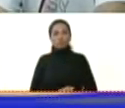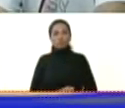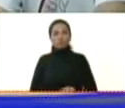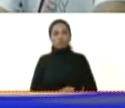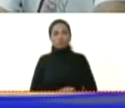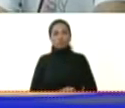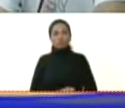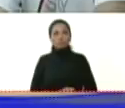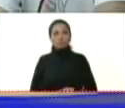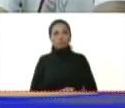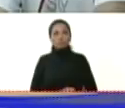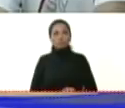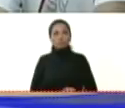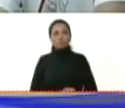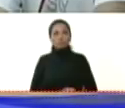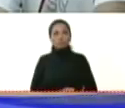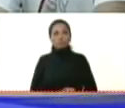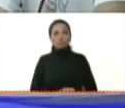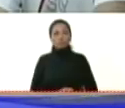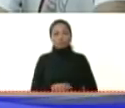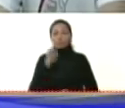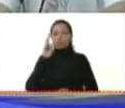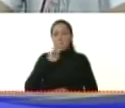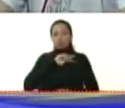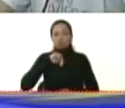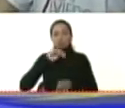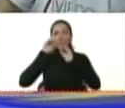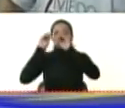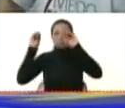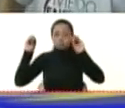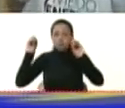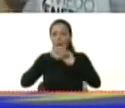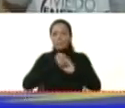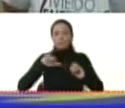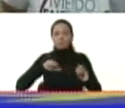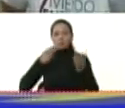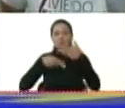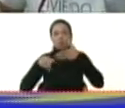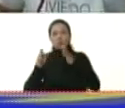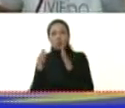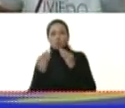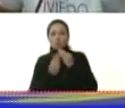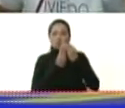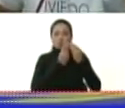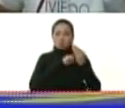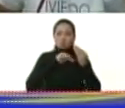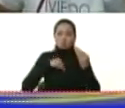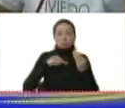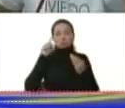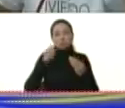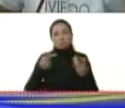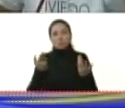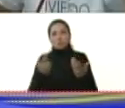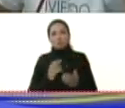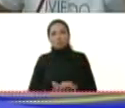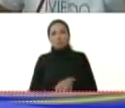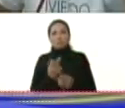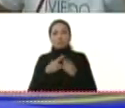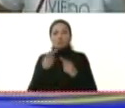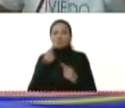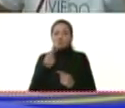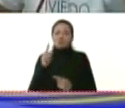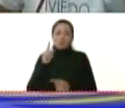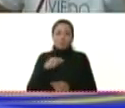Si oye, nosotros llamamos al sector privado a construir viviendas junto a nosotros. pero yo